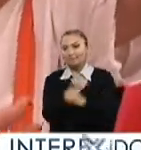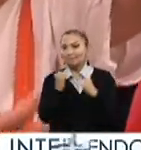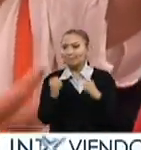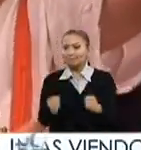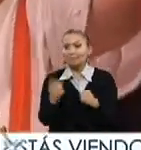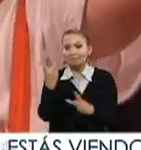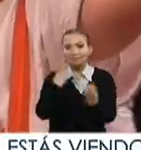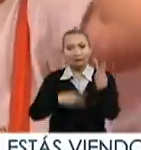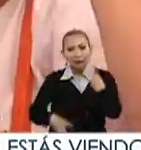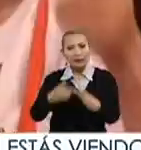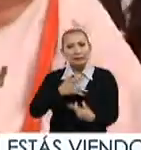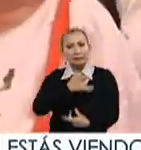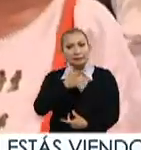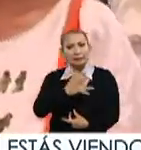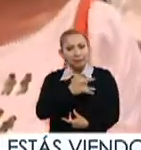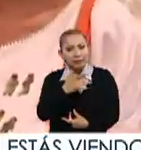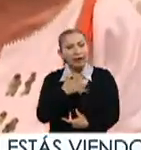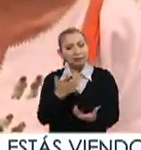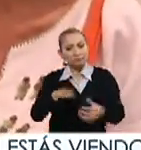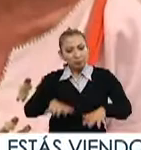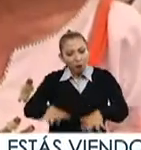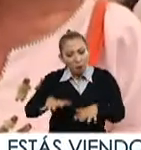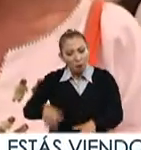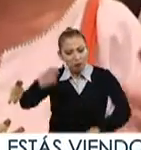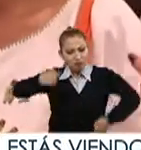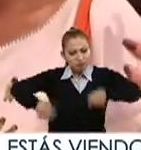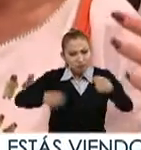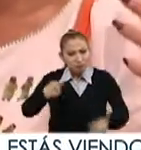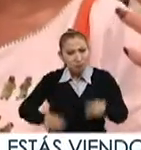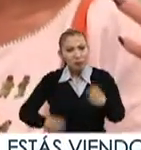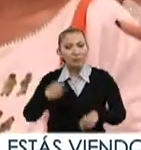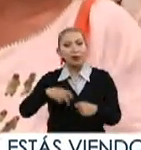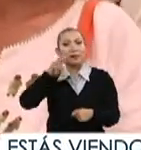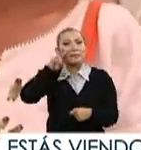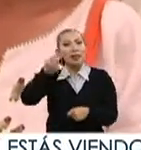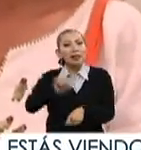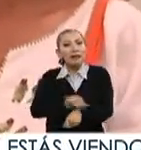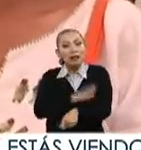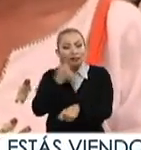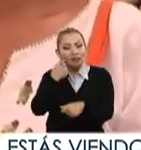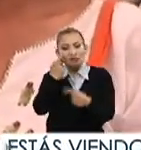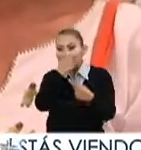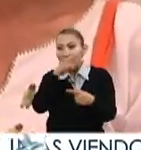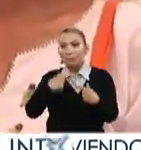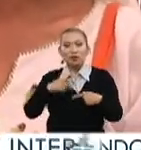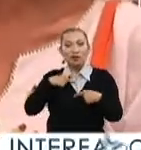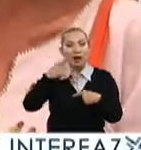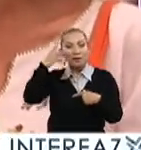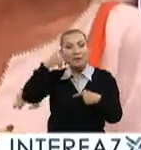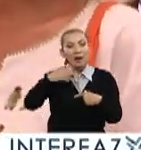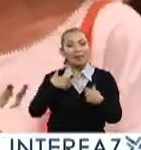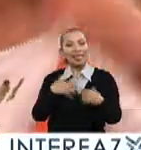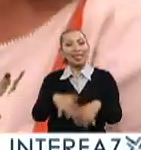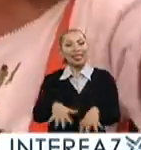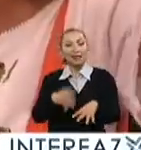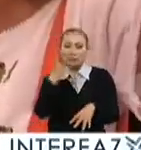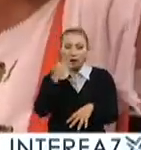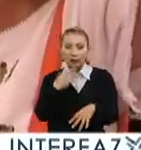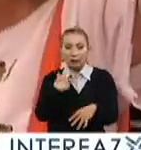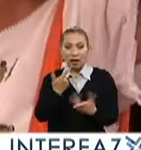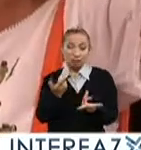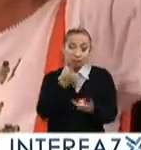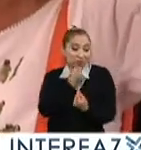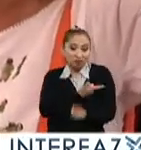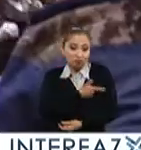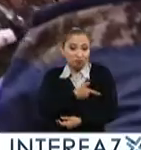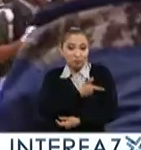fuerte el venir y sentir el retumbe de los tambores, el ver la emoción de todos los mexicanos, eso es muy, muy bonito y a los